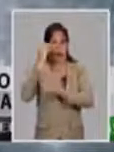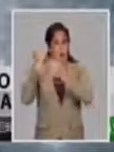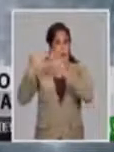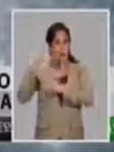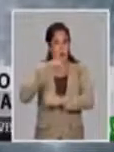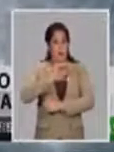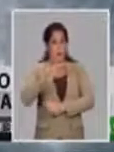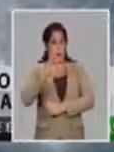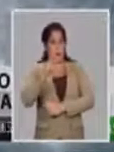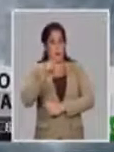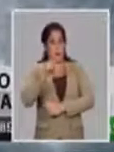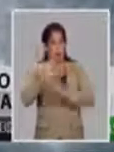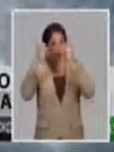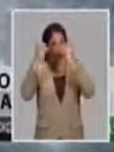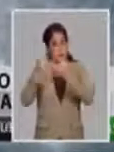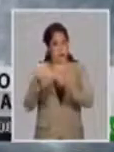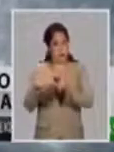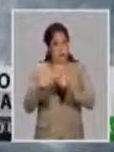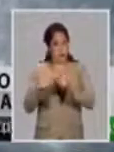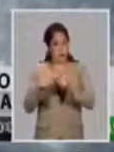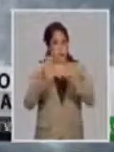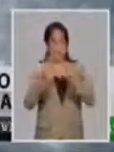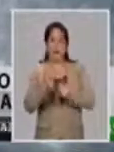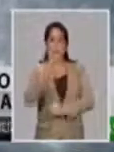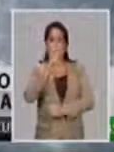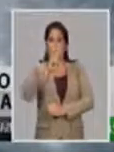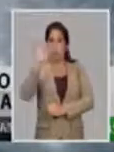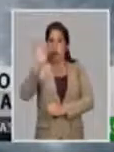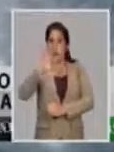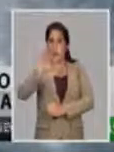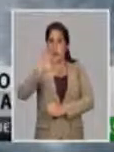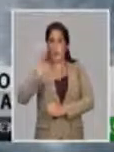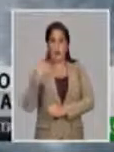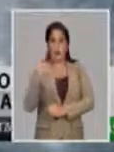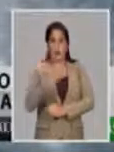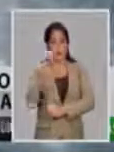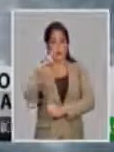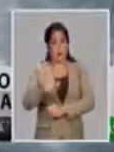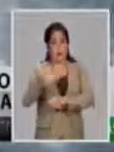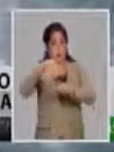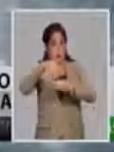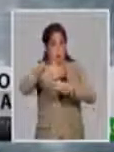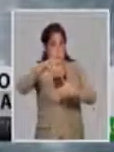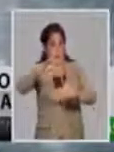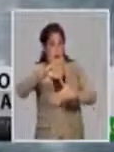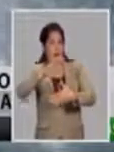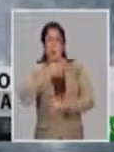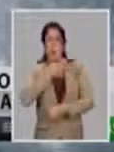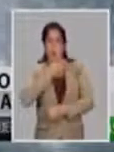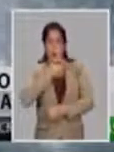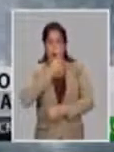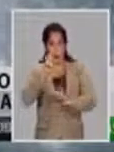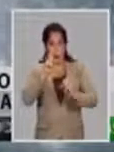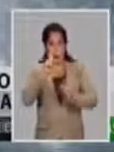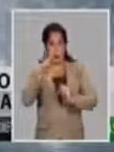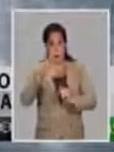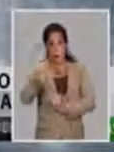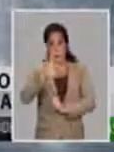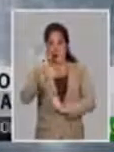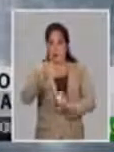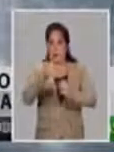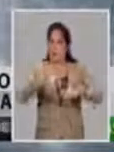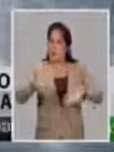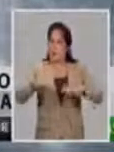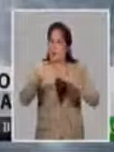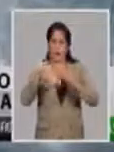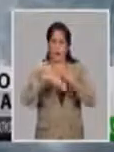inédito en los últimos 12 años. Estos datos representan que un 34% de todos los ciudadanos están bajo pobreza y más del